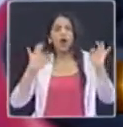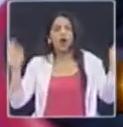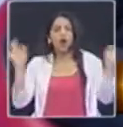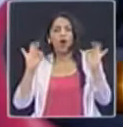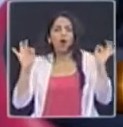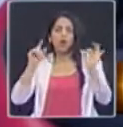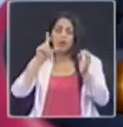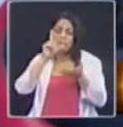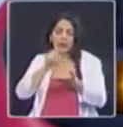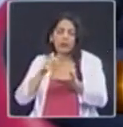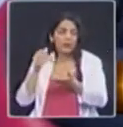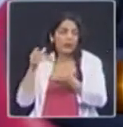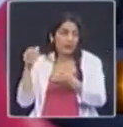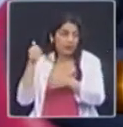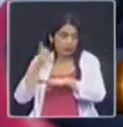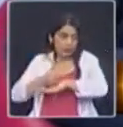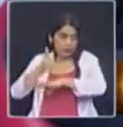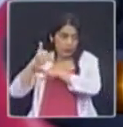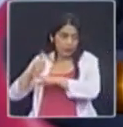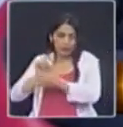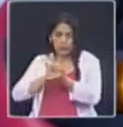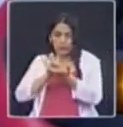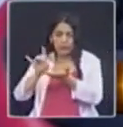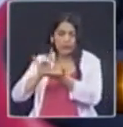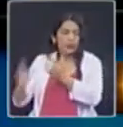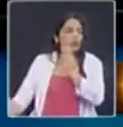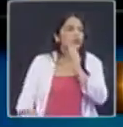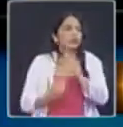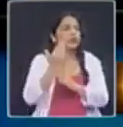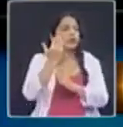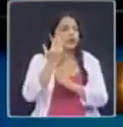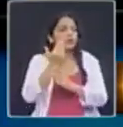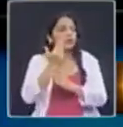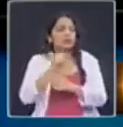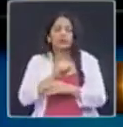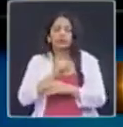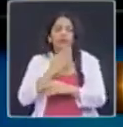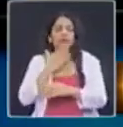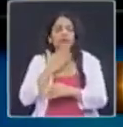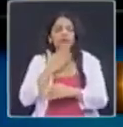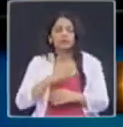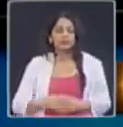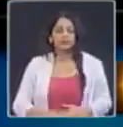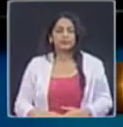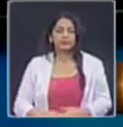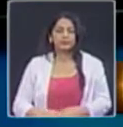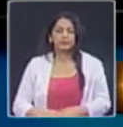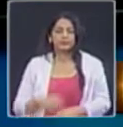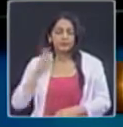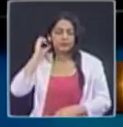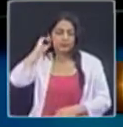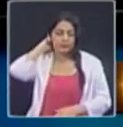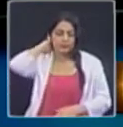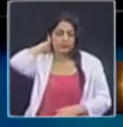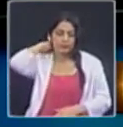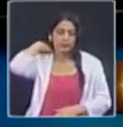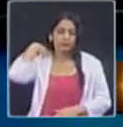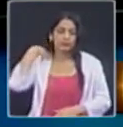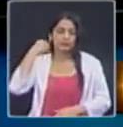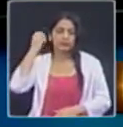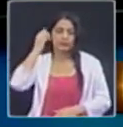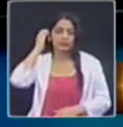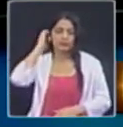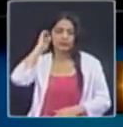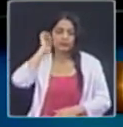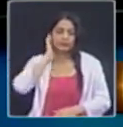a los actuales miembros y saber buscar mecanismo de cómo elegir a los nuevos la pregunta está muy bien encaminada porque si se hubiera preguntado la